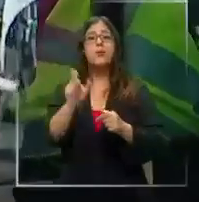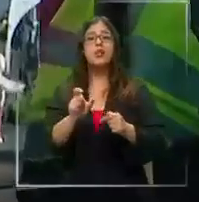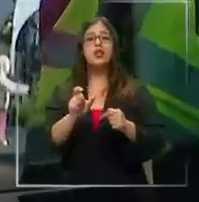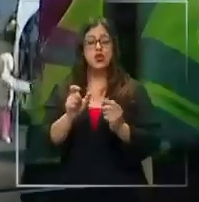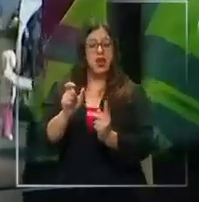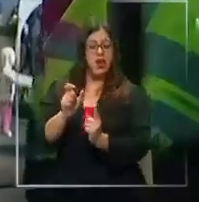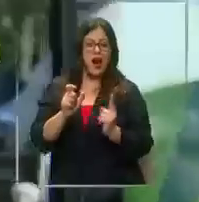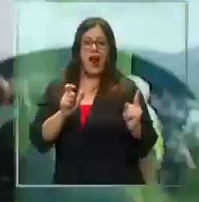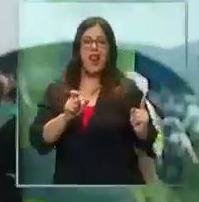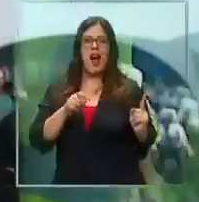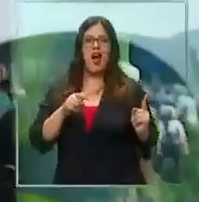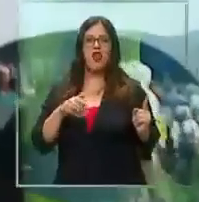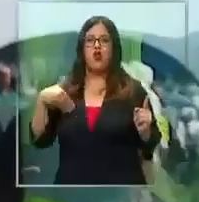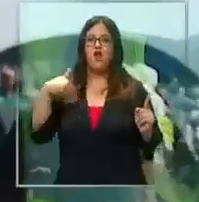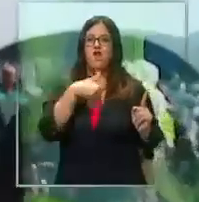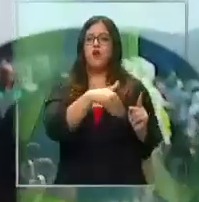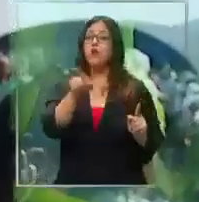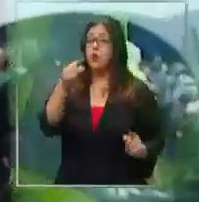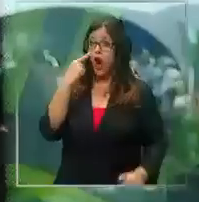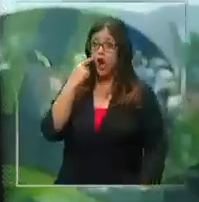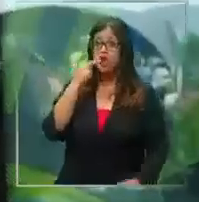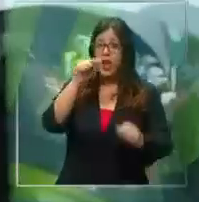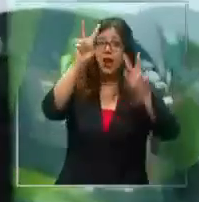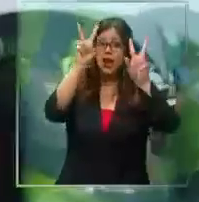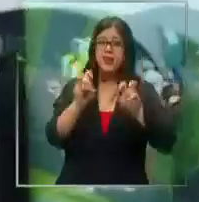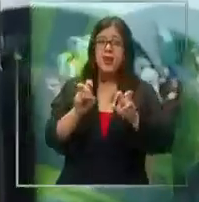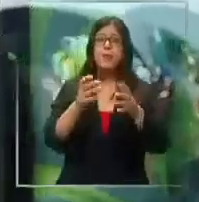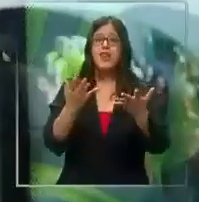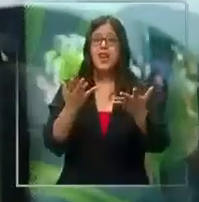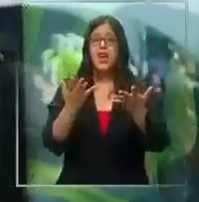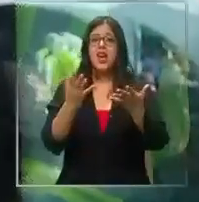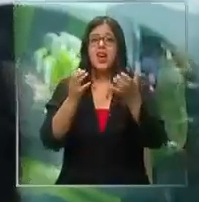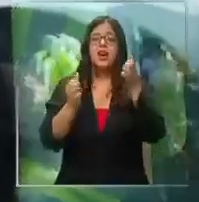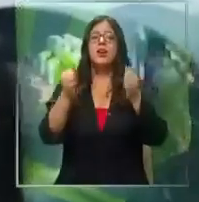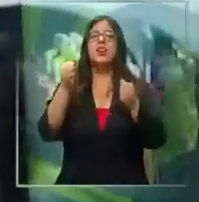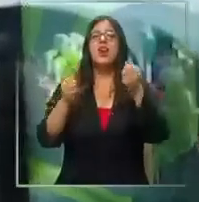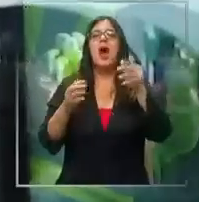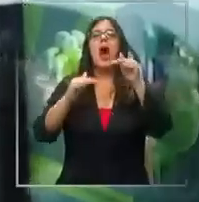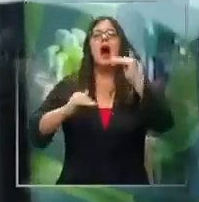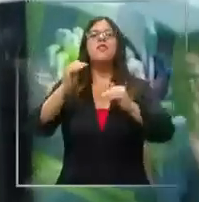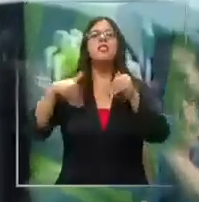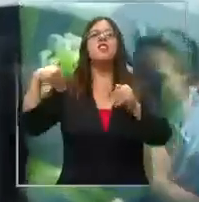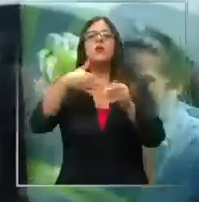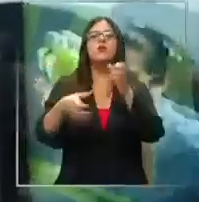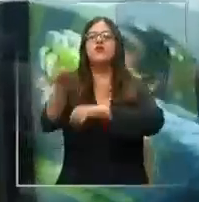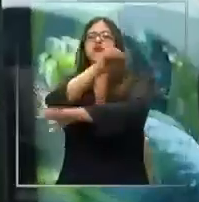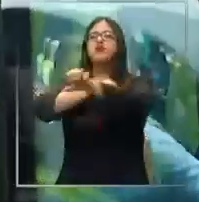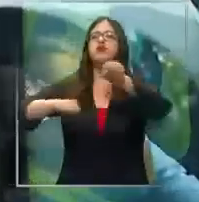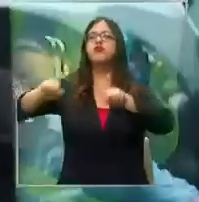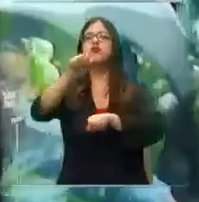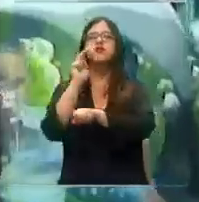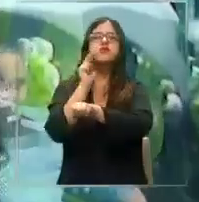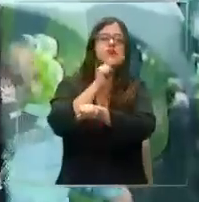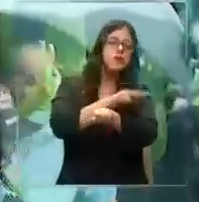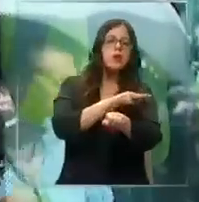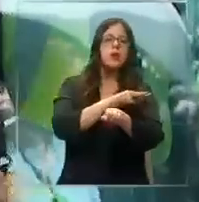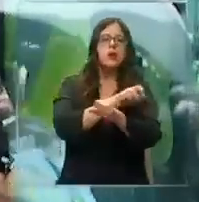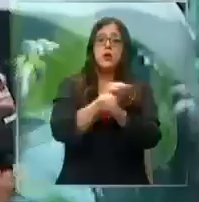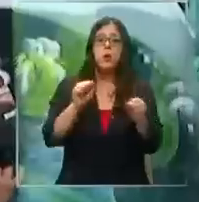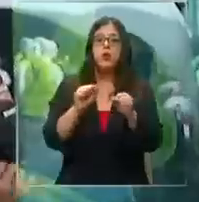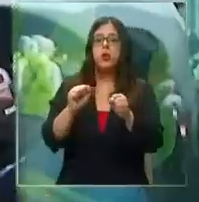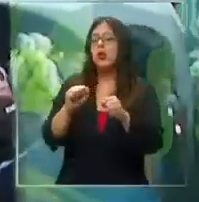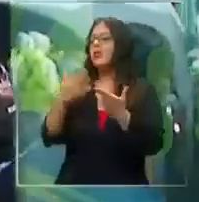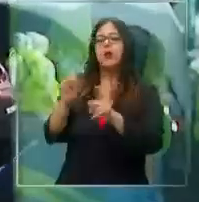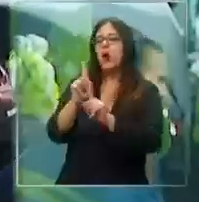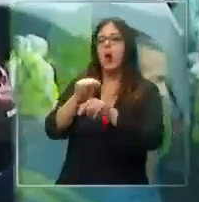aquí al lado tuyo. ¿Conocías un poco sobre cuáles eran los puntos ciegos dentro de un bus? No, de hecho, una de las cosas por las que quise venir fue por